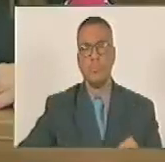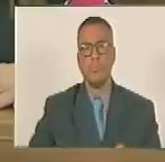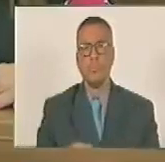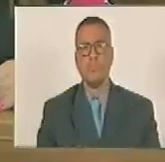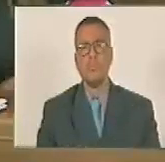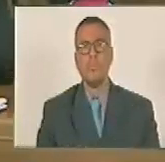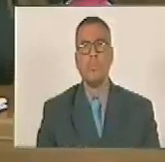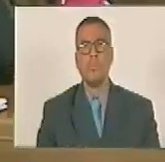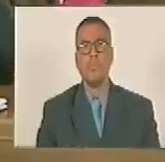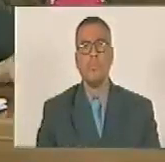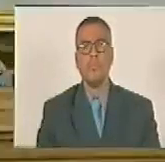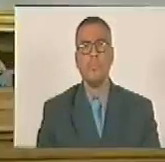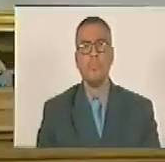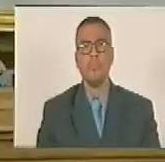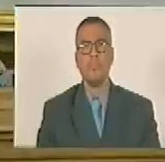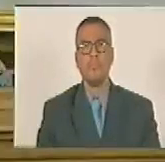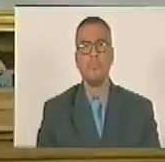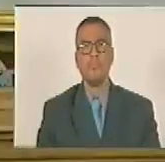presidente.